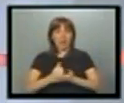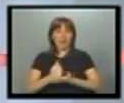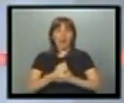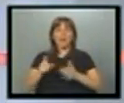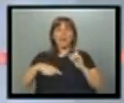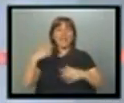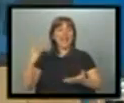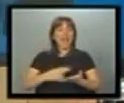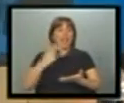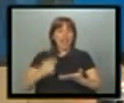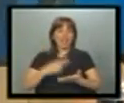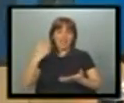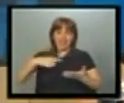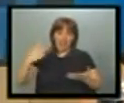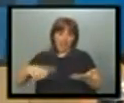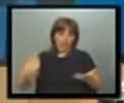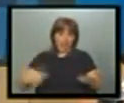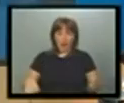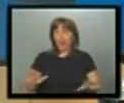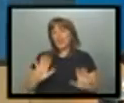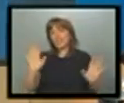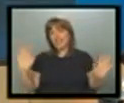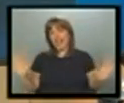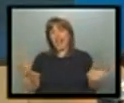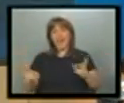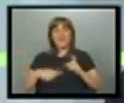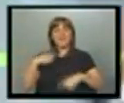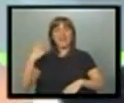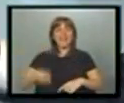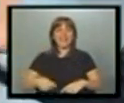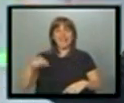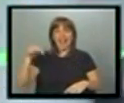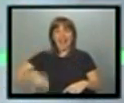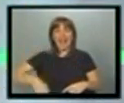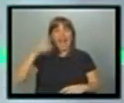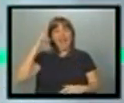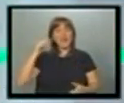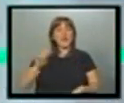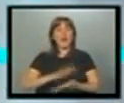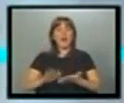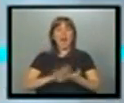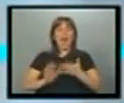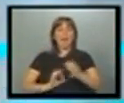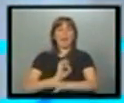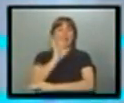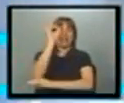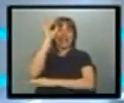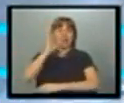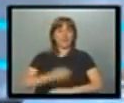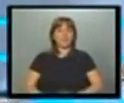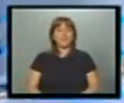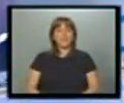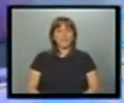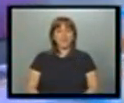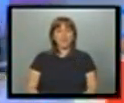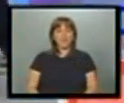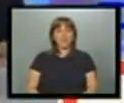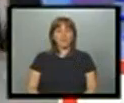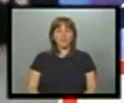revista. Un montón. Mañana miércoles 7:30, aquí en este nuevo amanecer. Gracias. Si te vas.